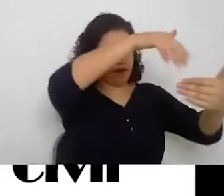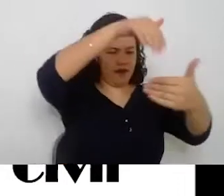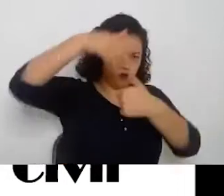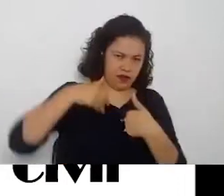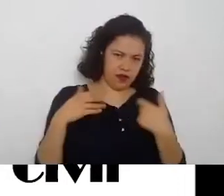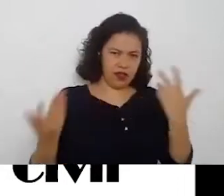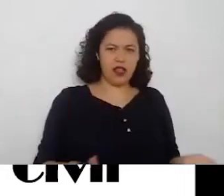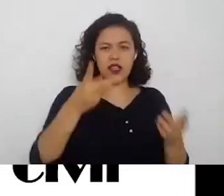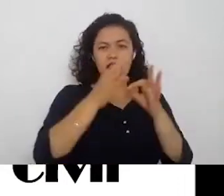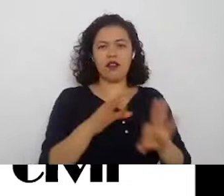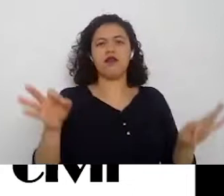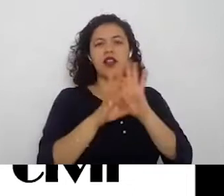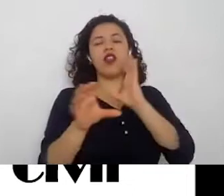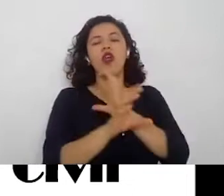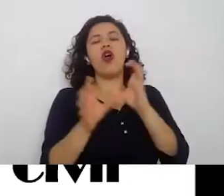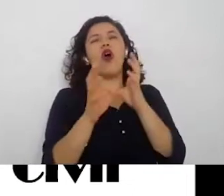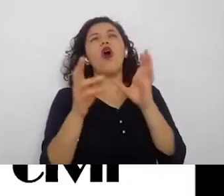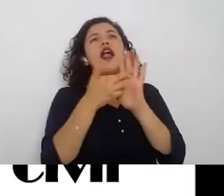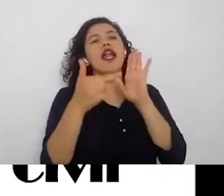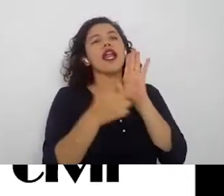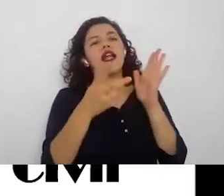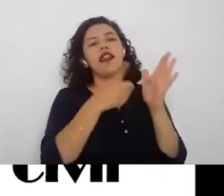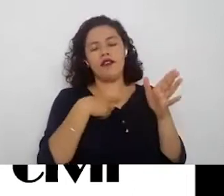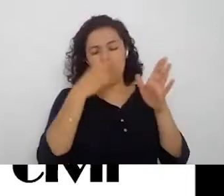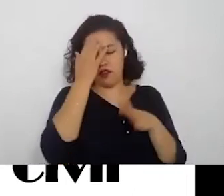que conozca todas estas regulaciones, si no está